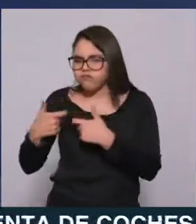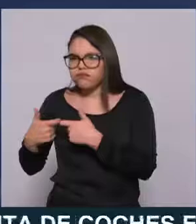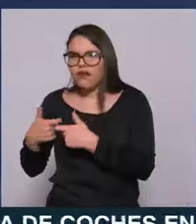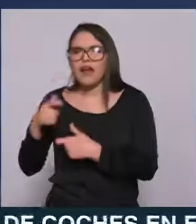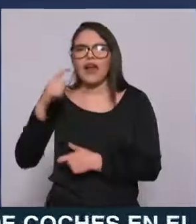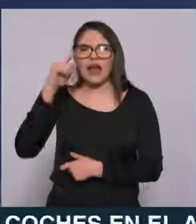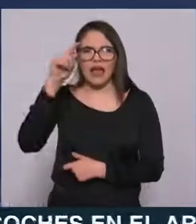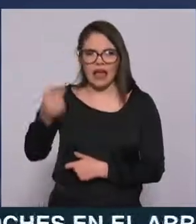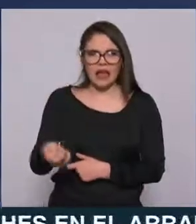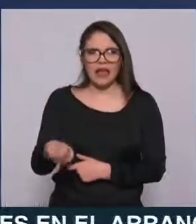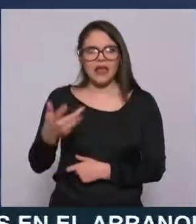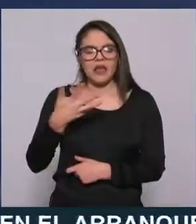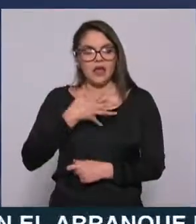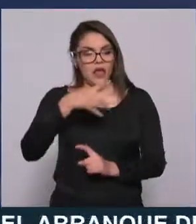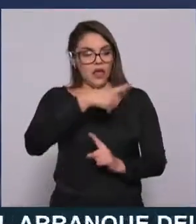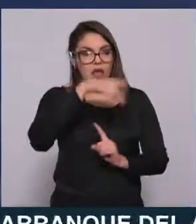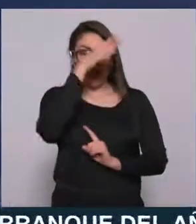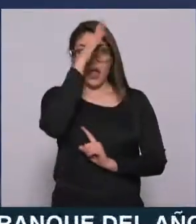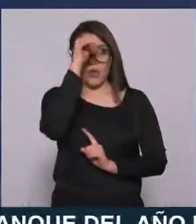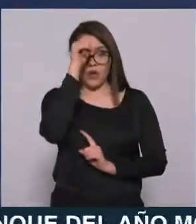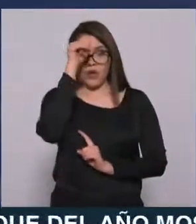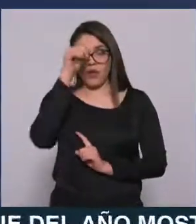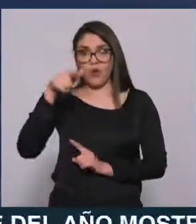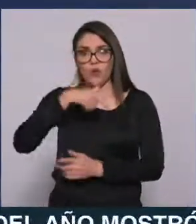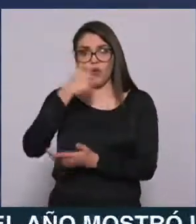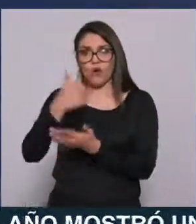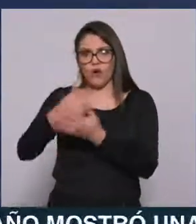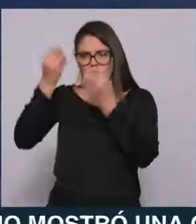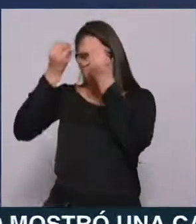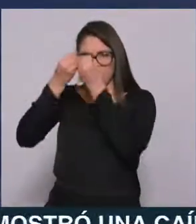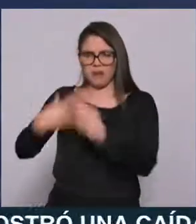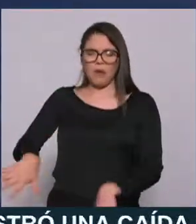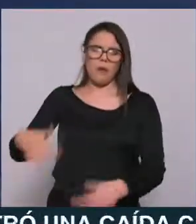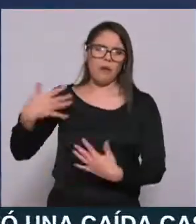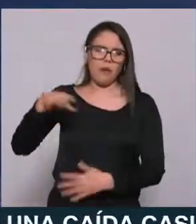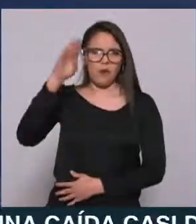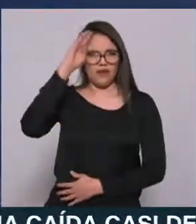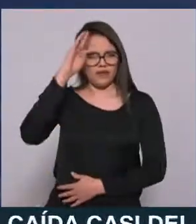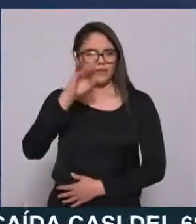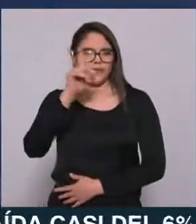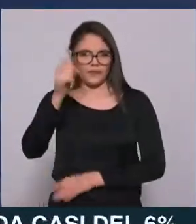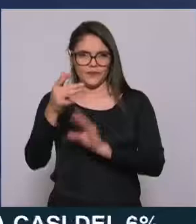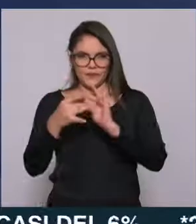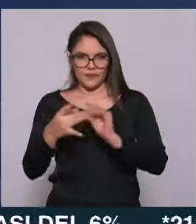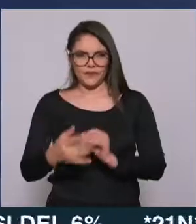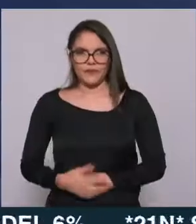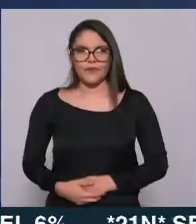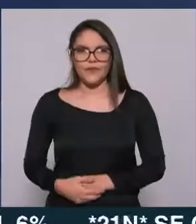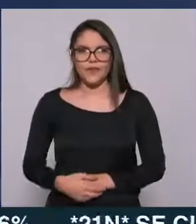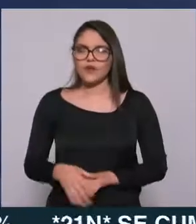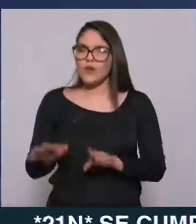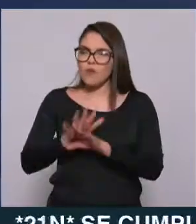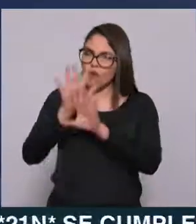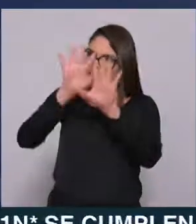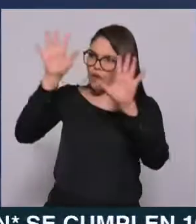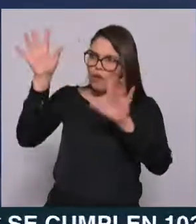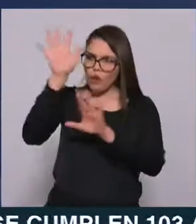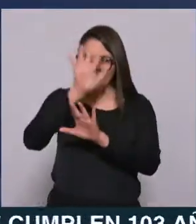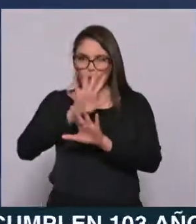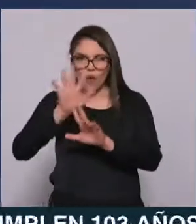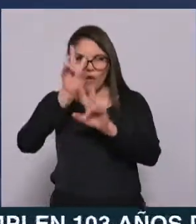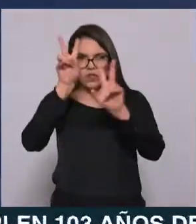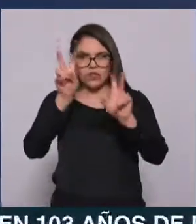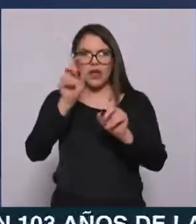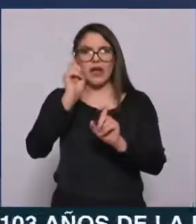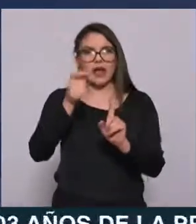un acuerdo en el cual la ciudad pierde mucho, y ahorita les voy a decir por qué. Digamos que el esquema es, una parte del predio se va a